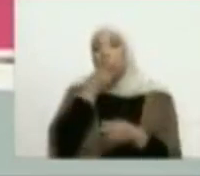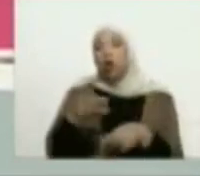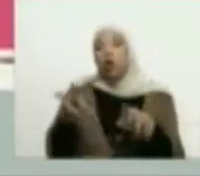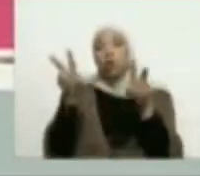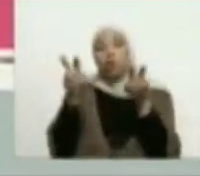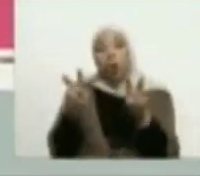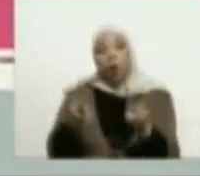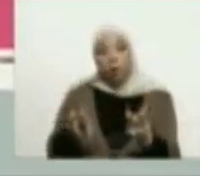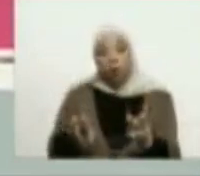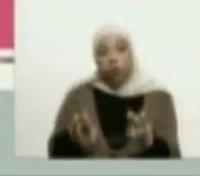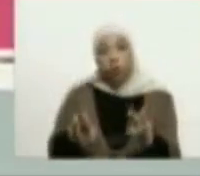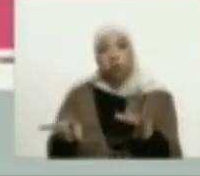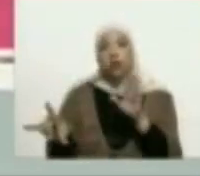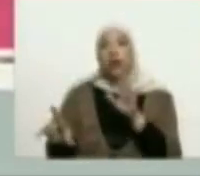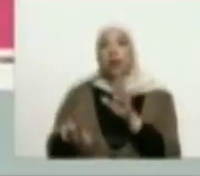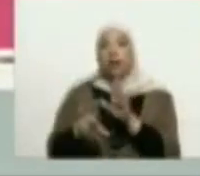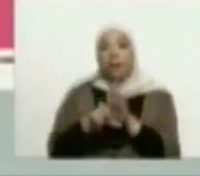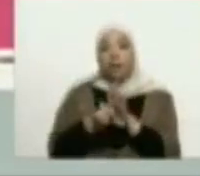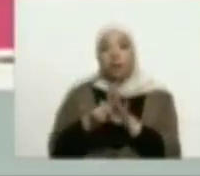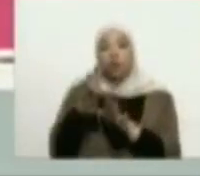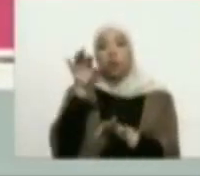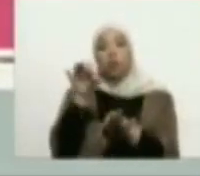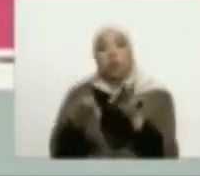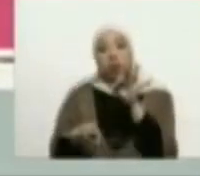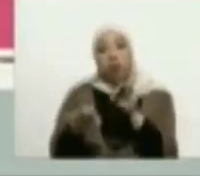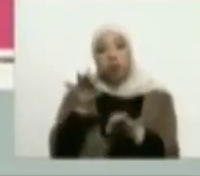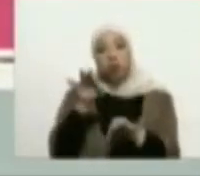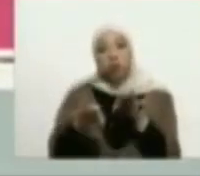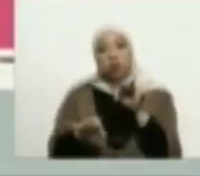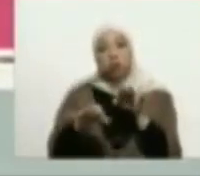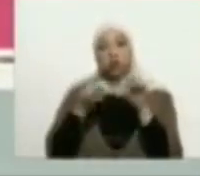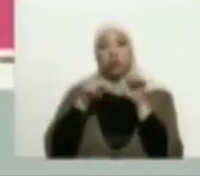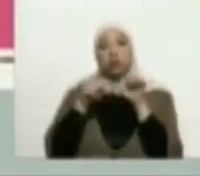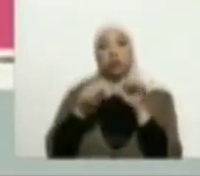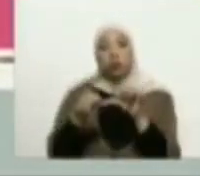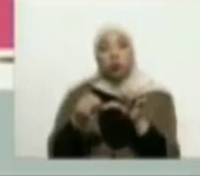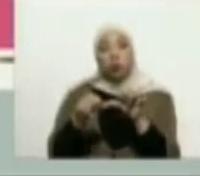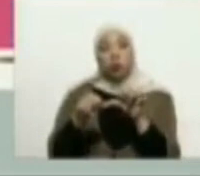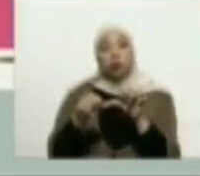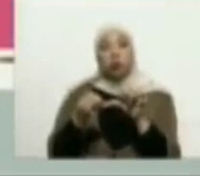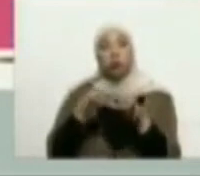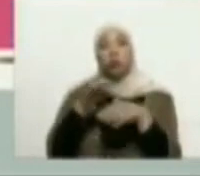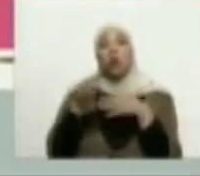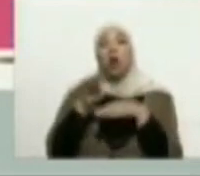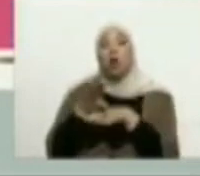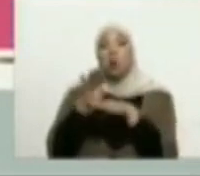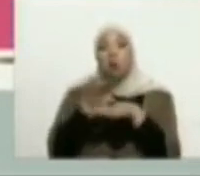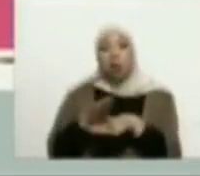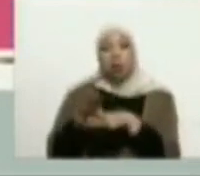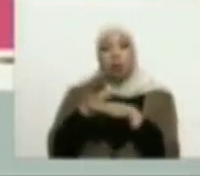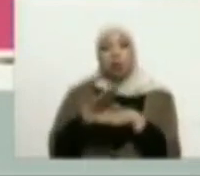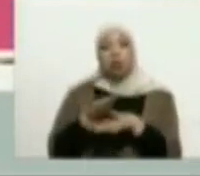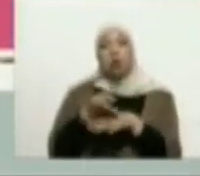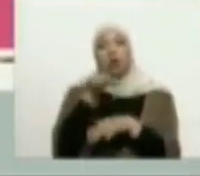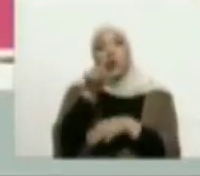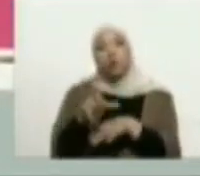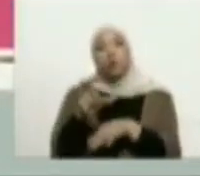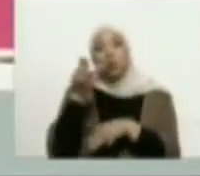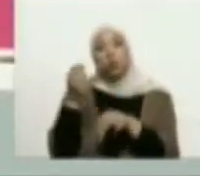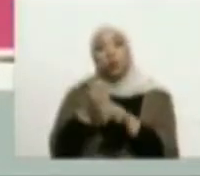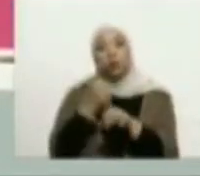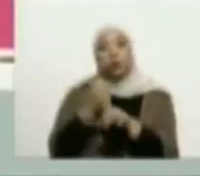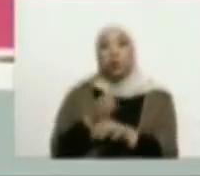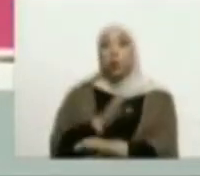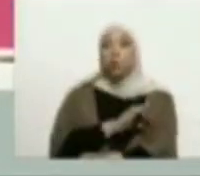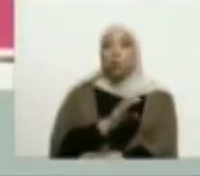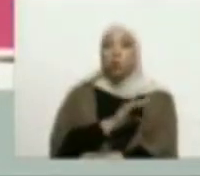instrumento legal, jurídico, constitucional para proteger los bienes y patrimonios que le